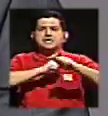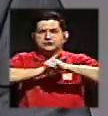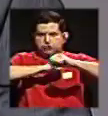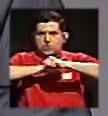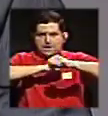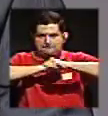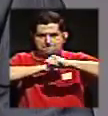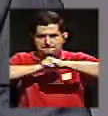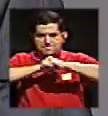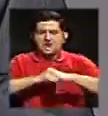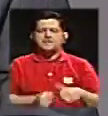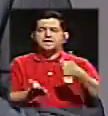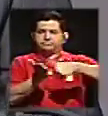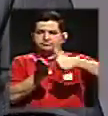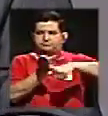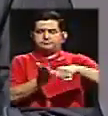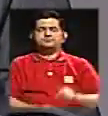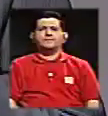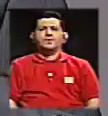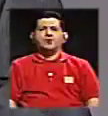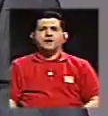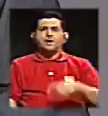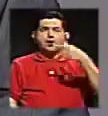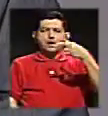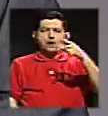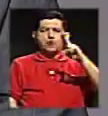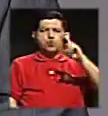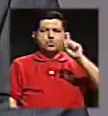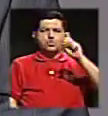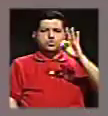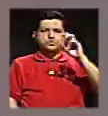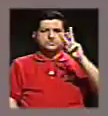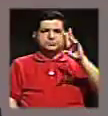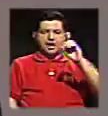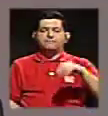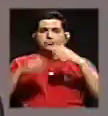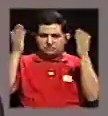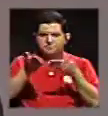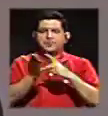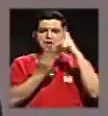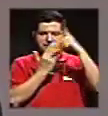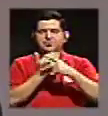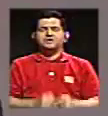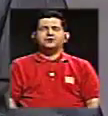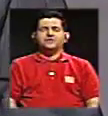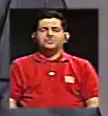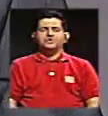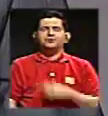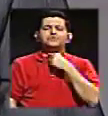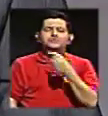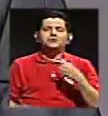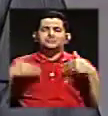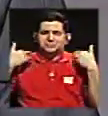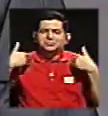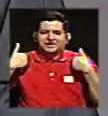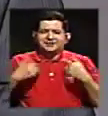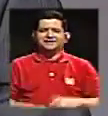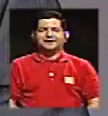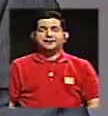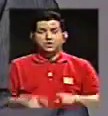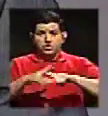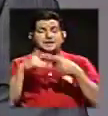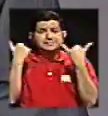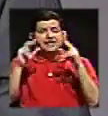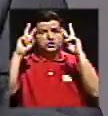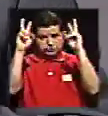campaña electoral Don Gustavo Bienvenido a nuestro programa Muchas gracias encantado para entrar en materia eh De